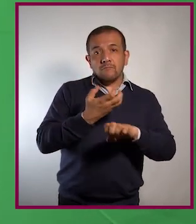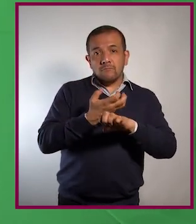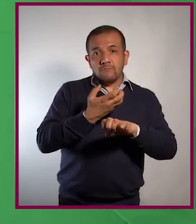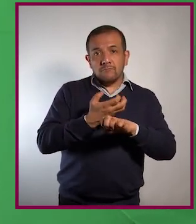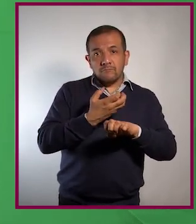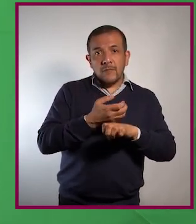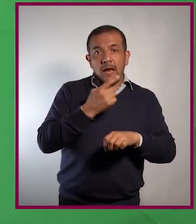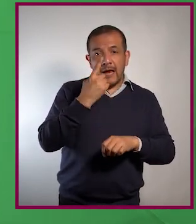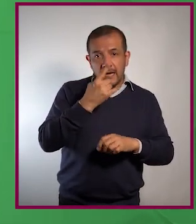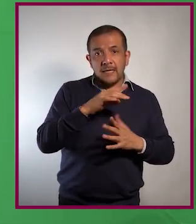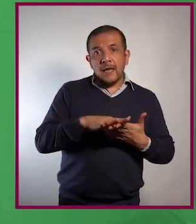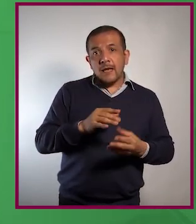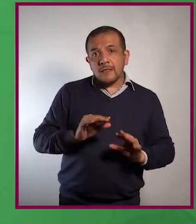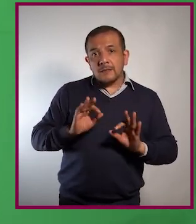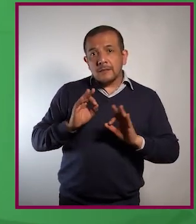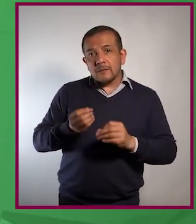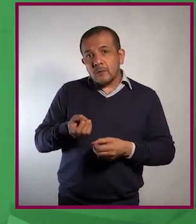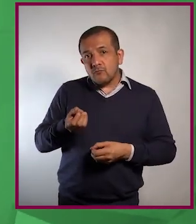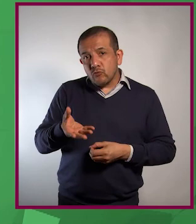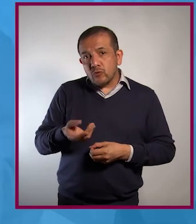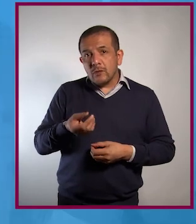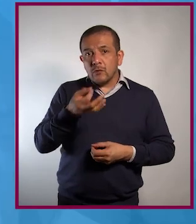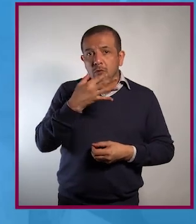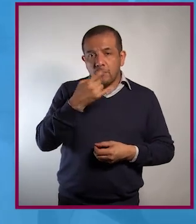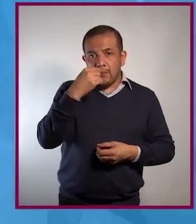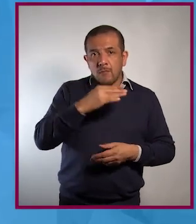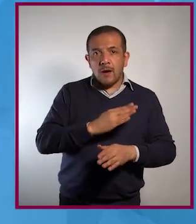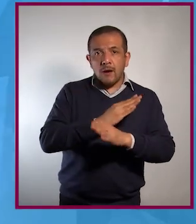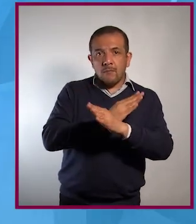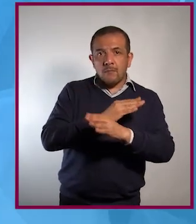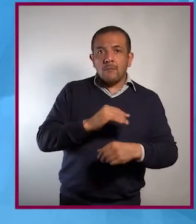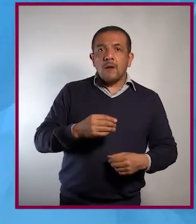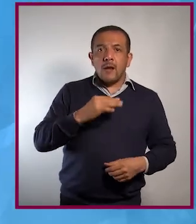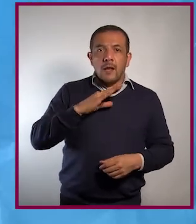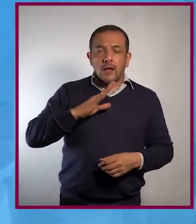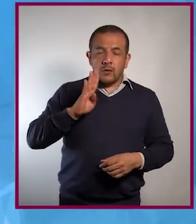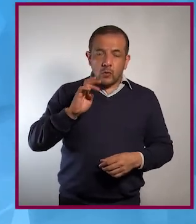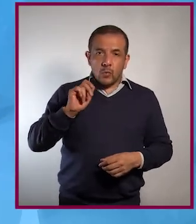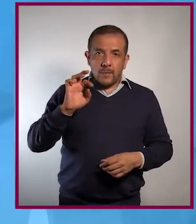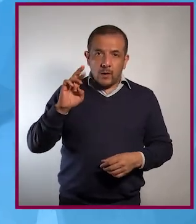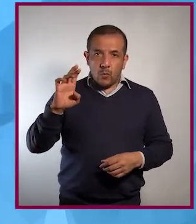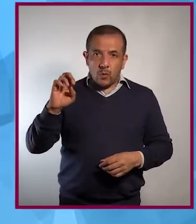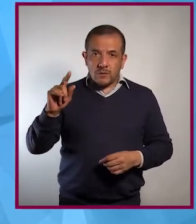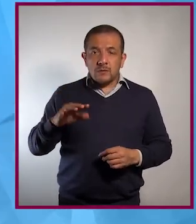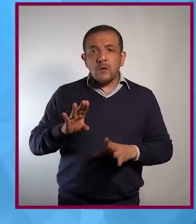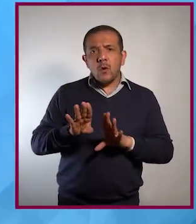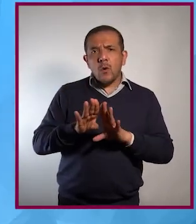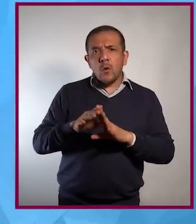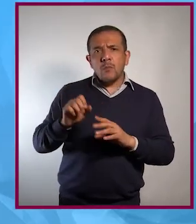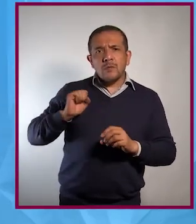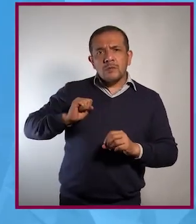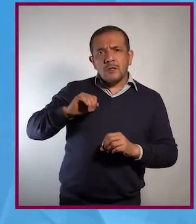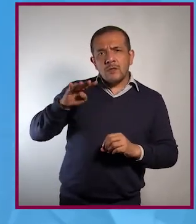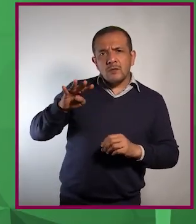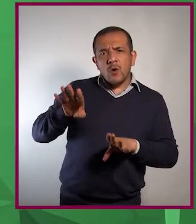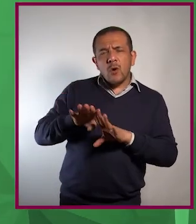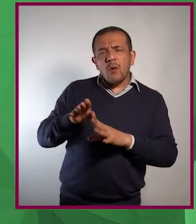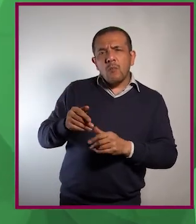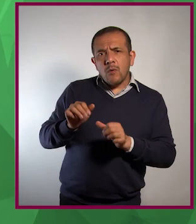Estados Unidos para el tratamiento de la tuberculosis. ¿Cómo trataban la tuberculosis en el siglo